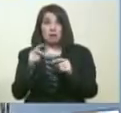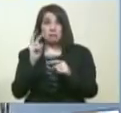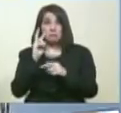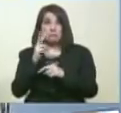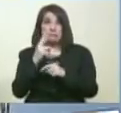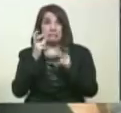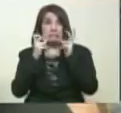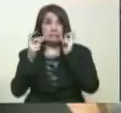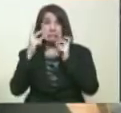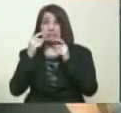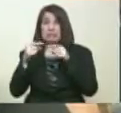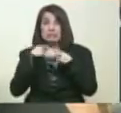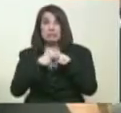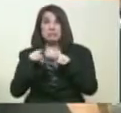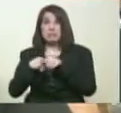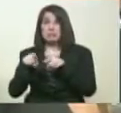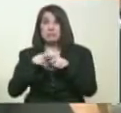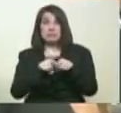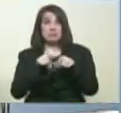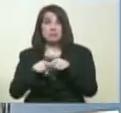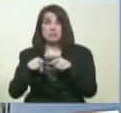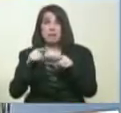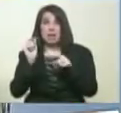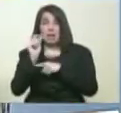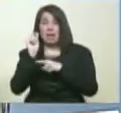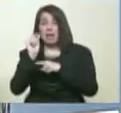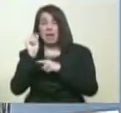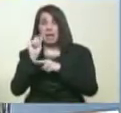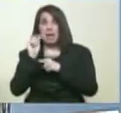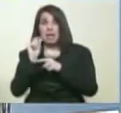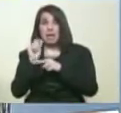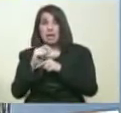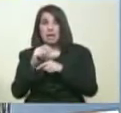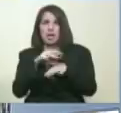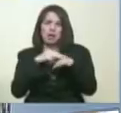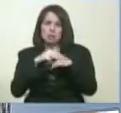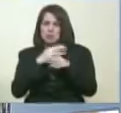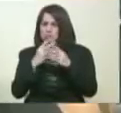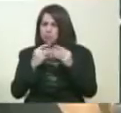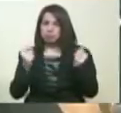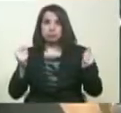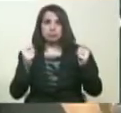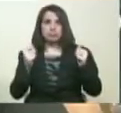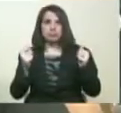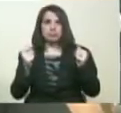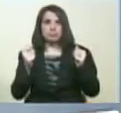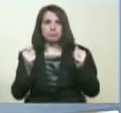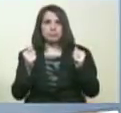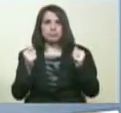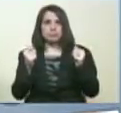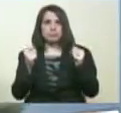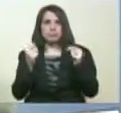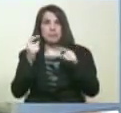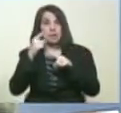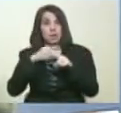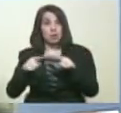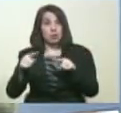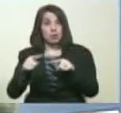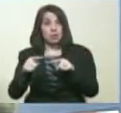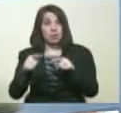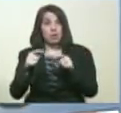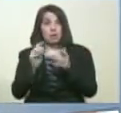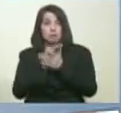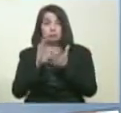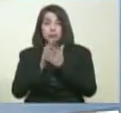quejado, me han hecho quejas. Pa, pa, pa, pa, pa, pa. Y el ministro ha resuelto inmediatamente. En otras han